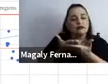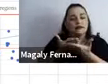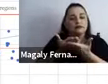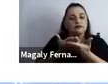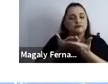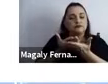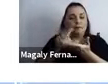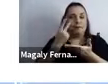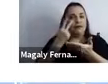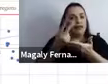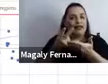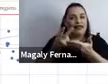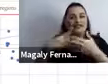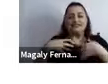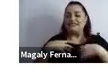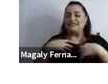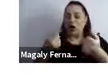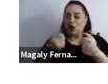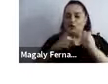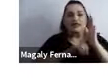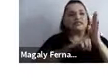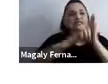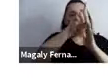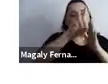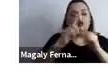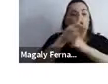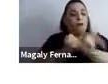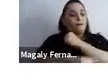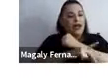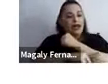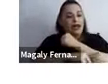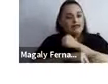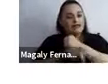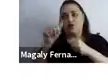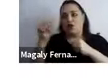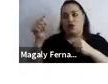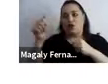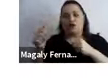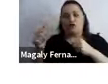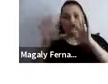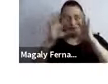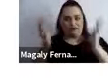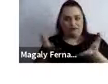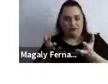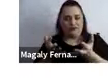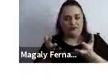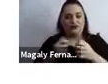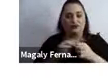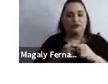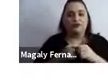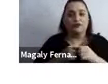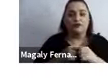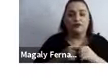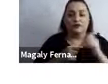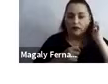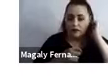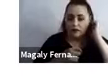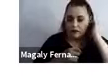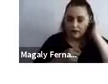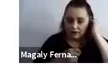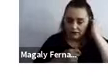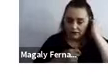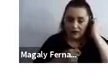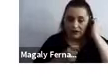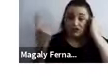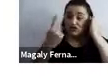el ver la salud y el desarrollo de los países con otras lentes. Paso al aspecto